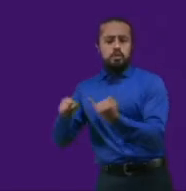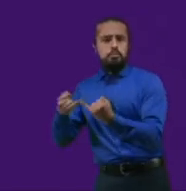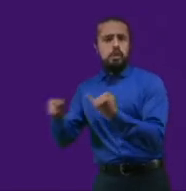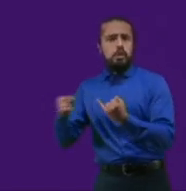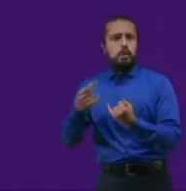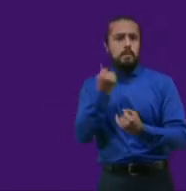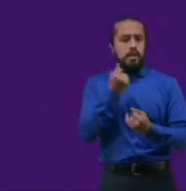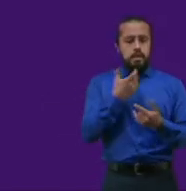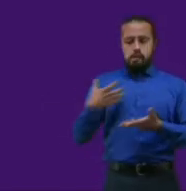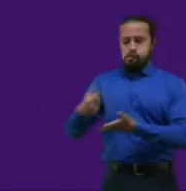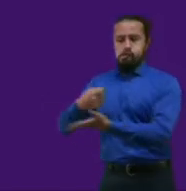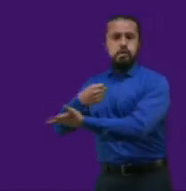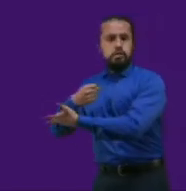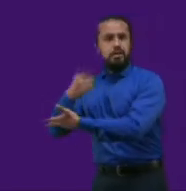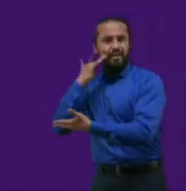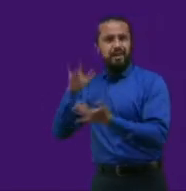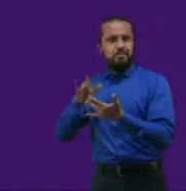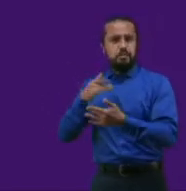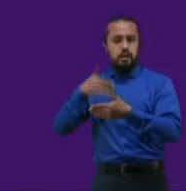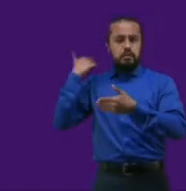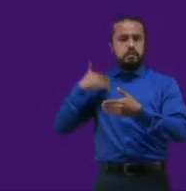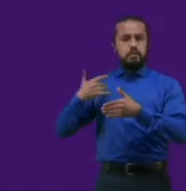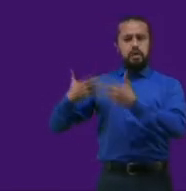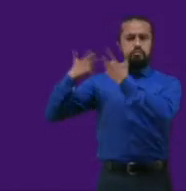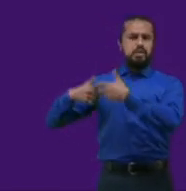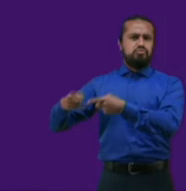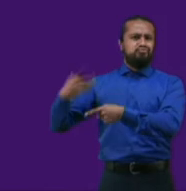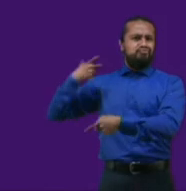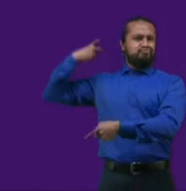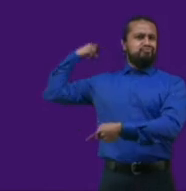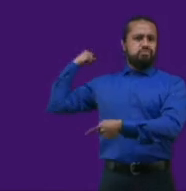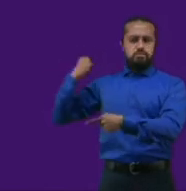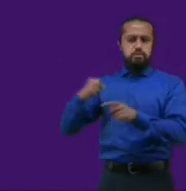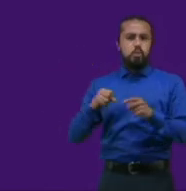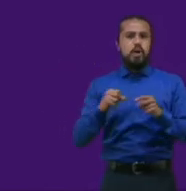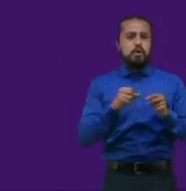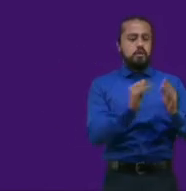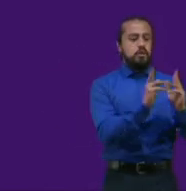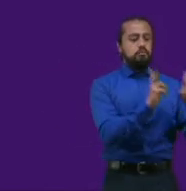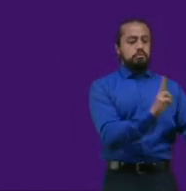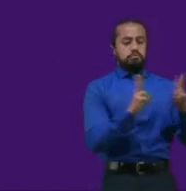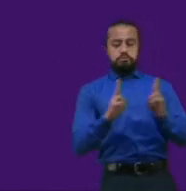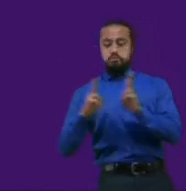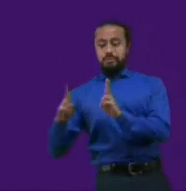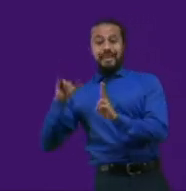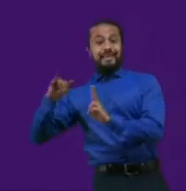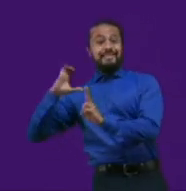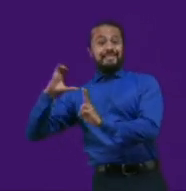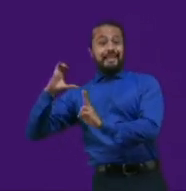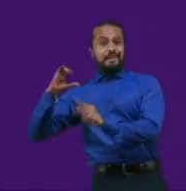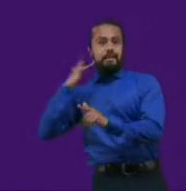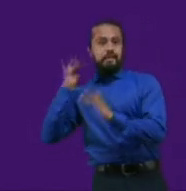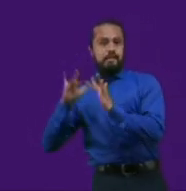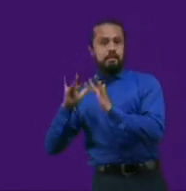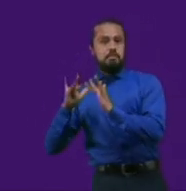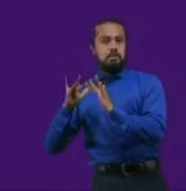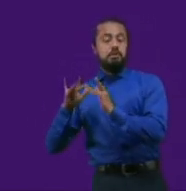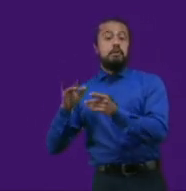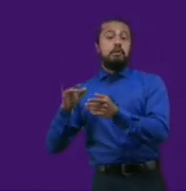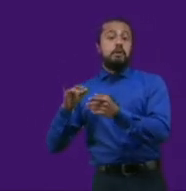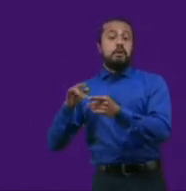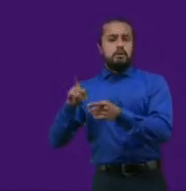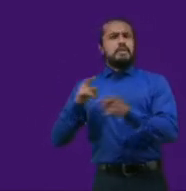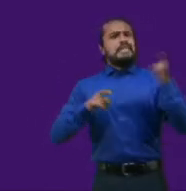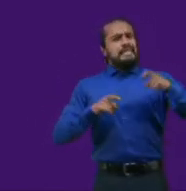recurrente, como lo hace una compañía ya más vieja, más establecida. Aquí seguimos en esa carrera de crecimiento que exige muchísima inversión.